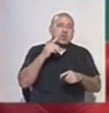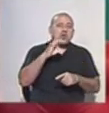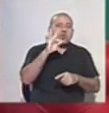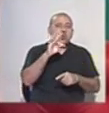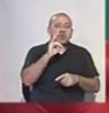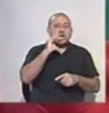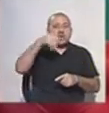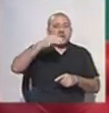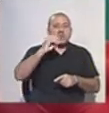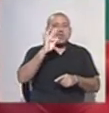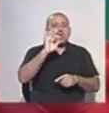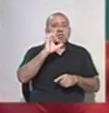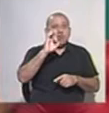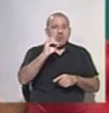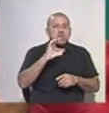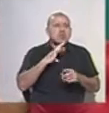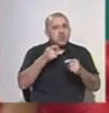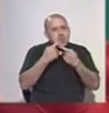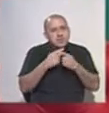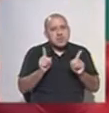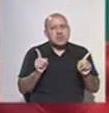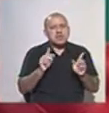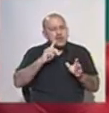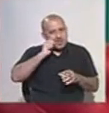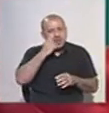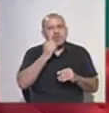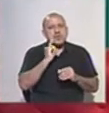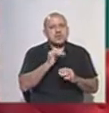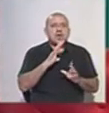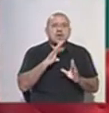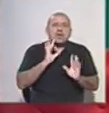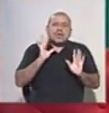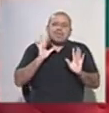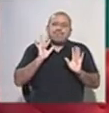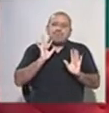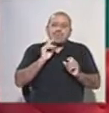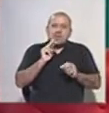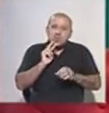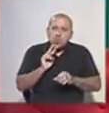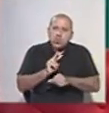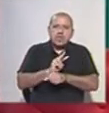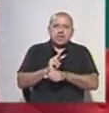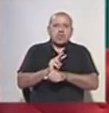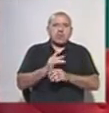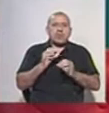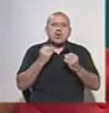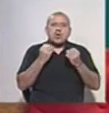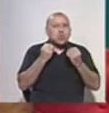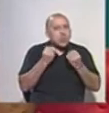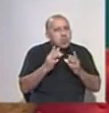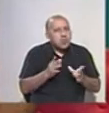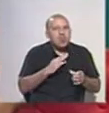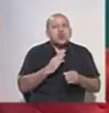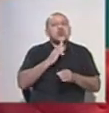diferente, pero es lindo. Hay que tener mucho cuidado en dónde salir, cómo salir,